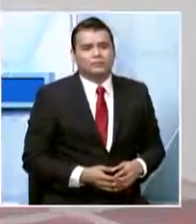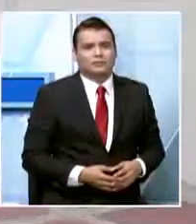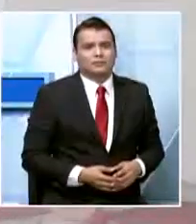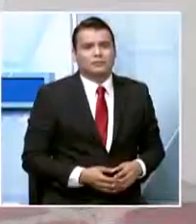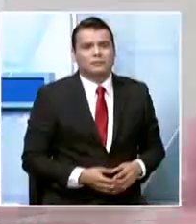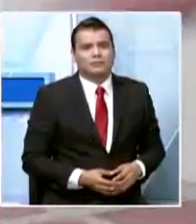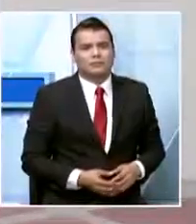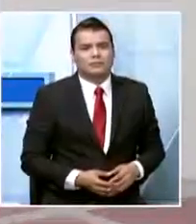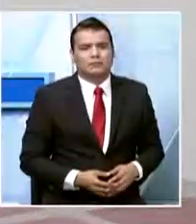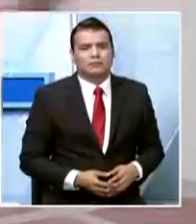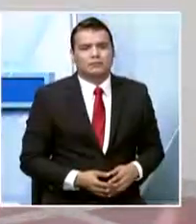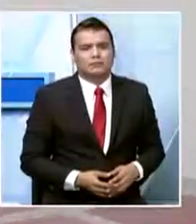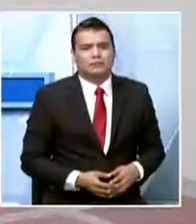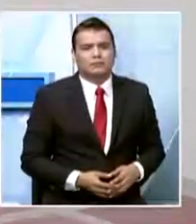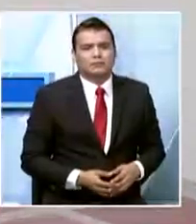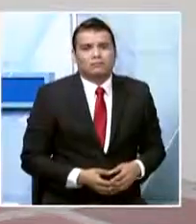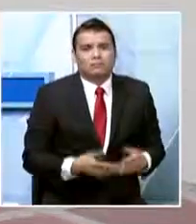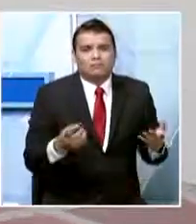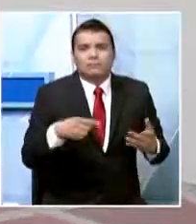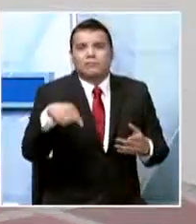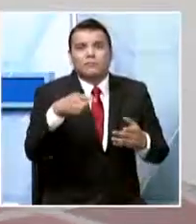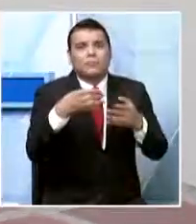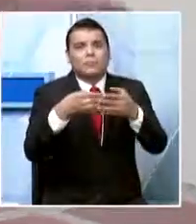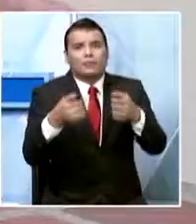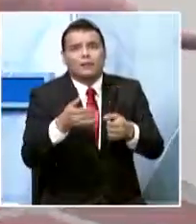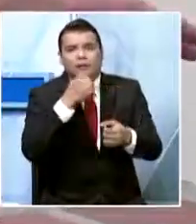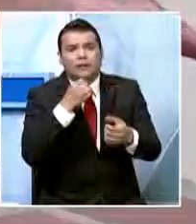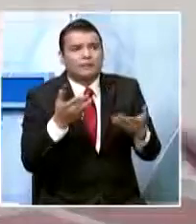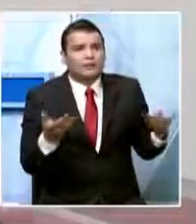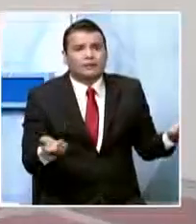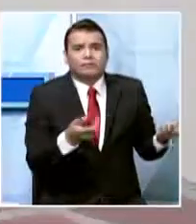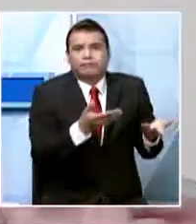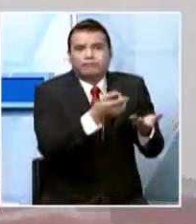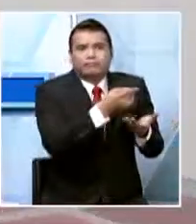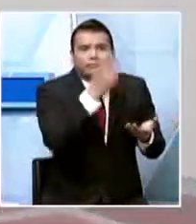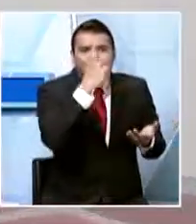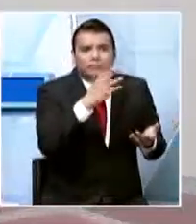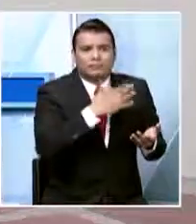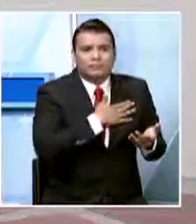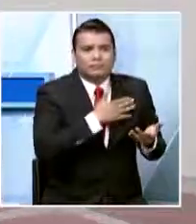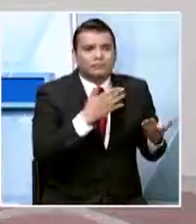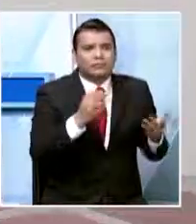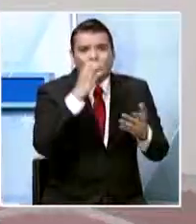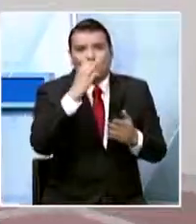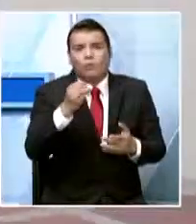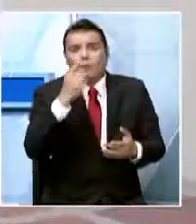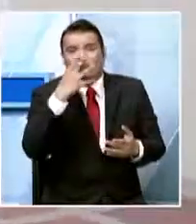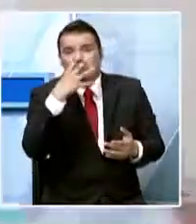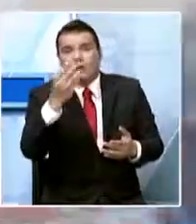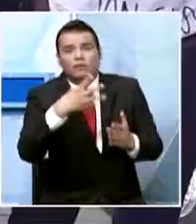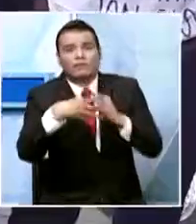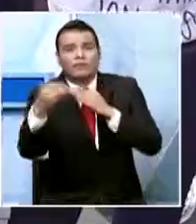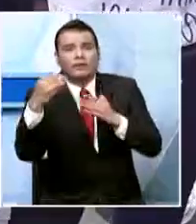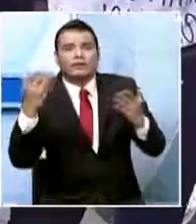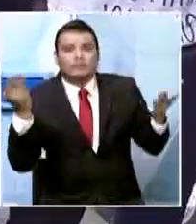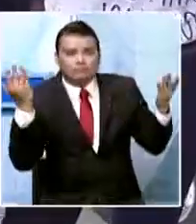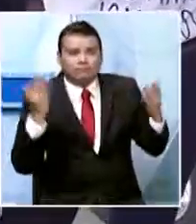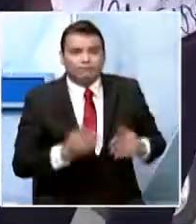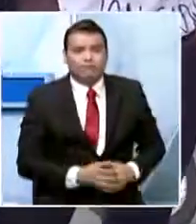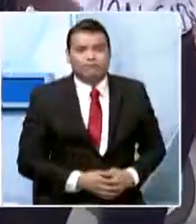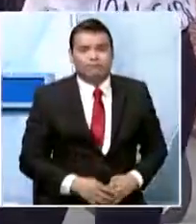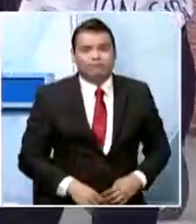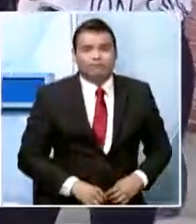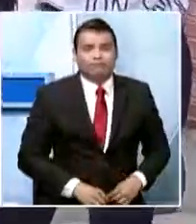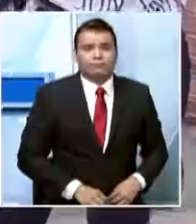aquí yo mataba al ladrón, estuviera preso, pero ¿cómo fue a él? Vea, el ladrón está haciendo más daño en esta vida. Estamos